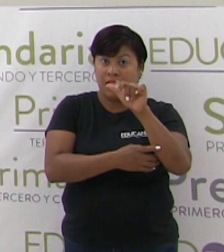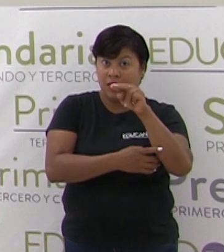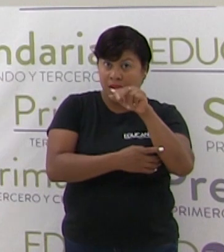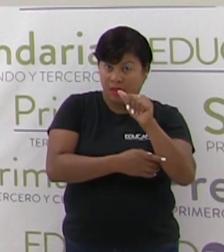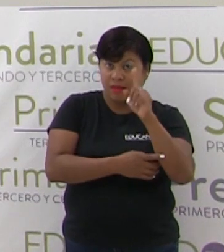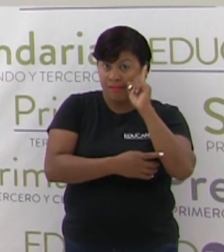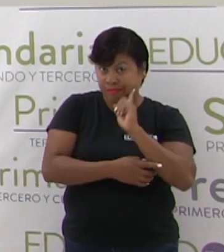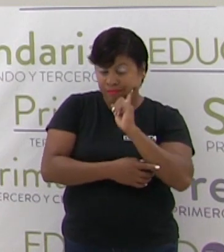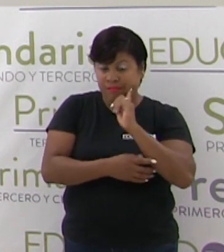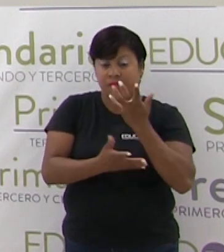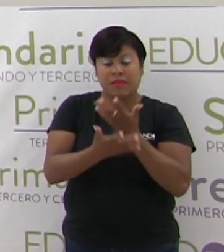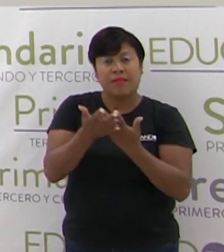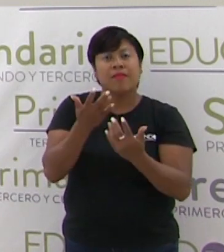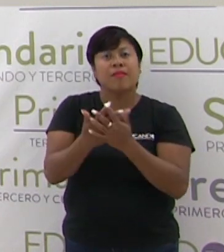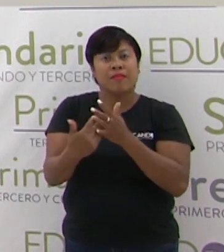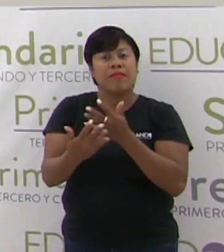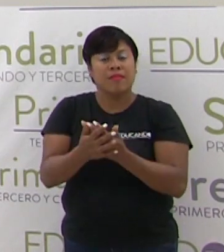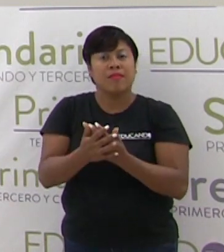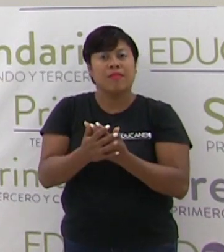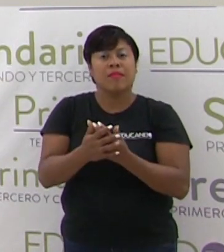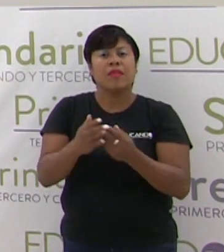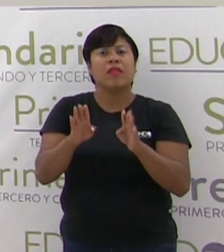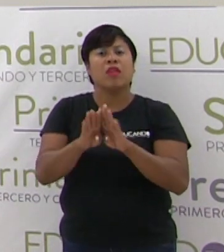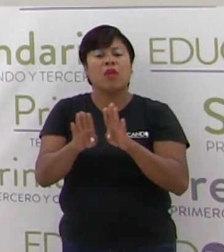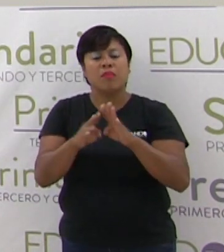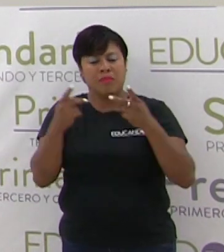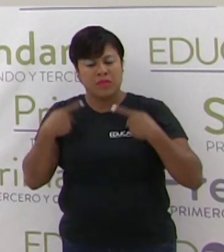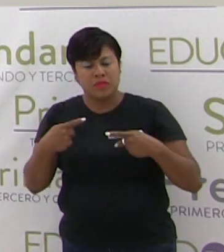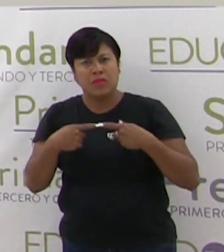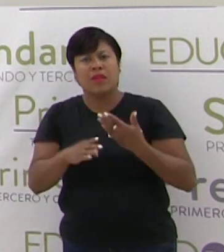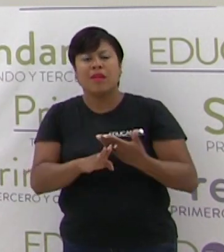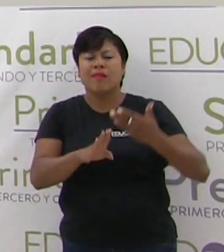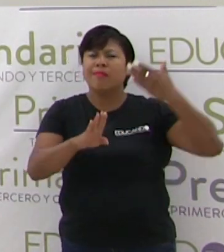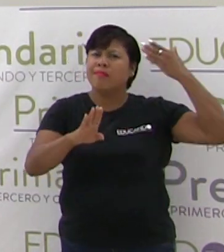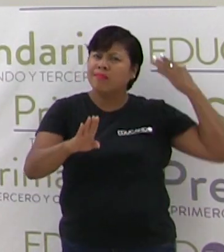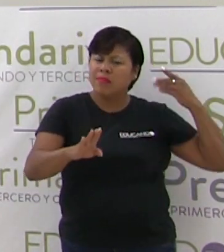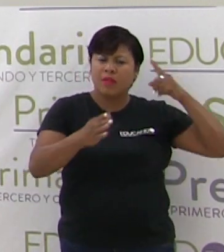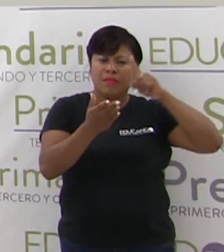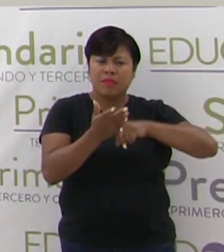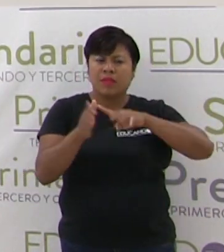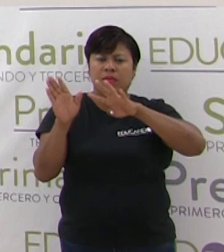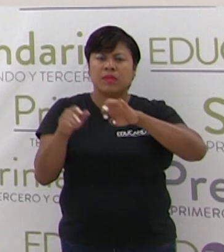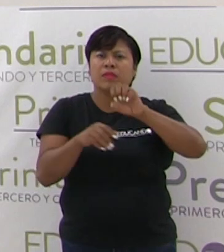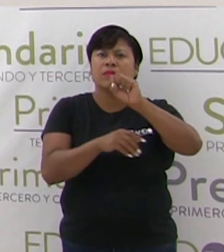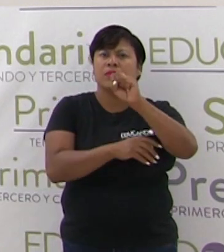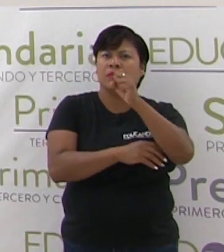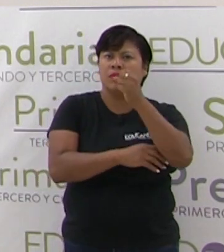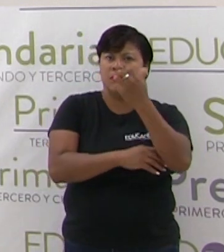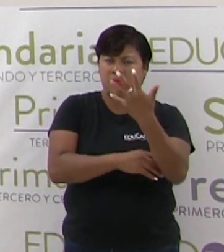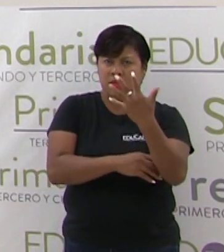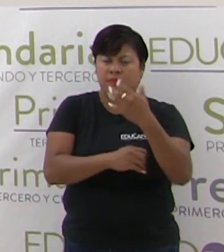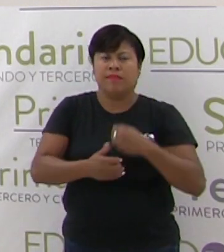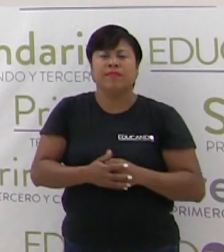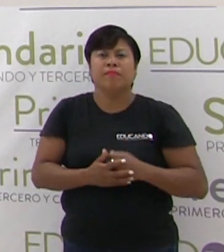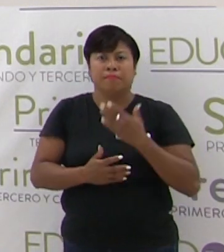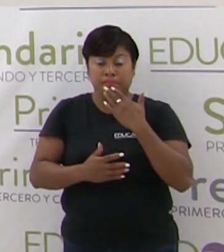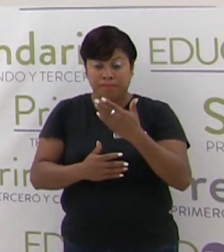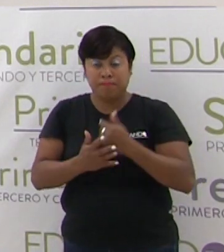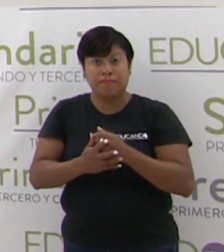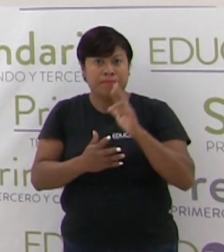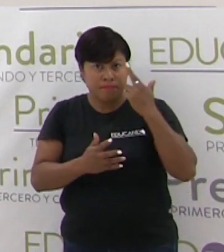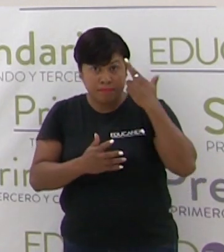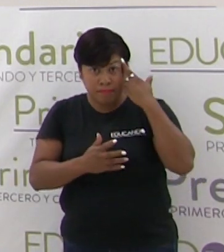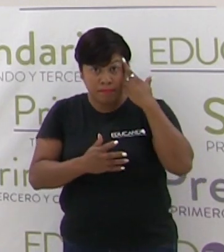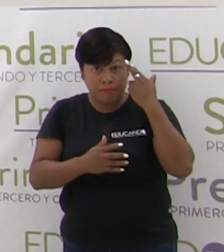Elenita hace la crónica del terremoto de 1985. Bien, y